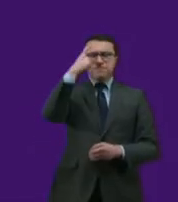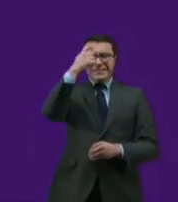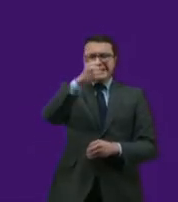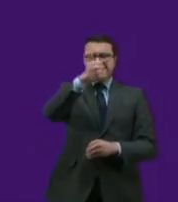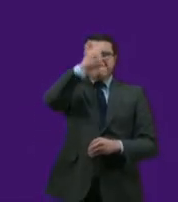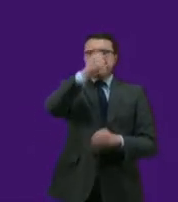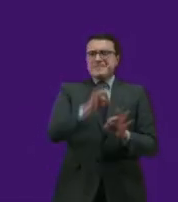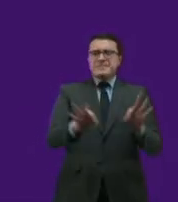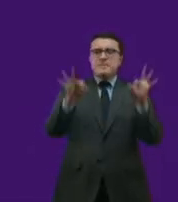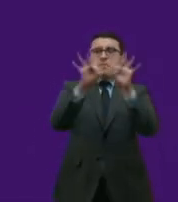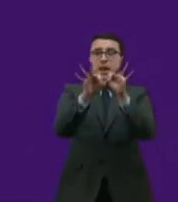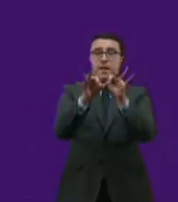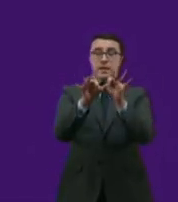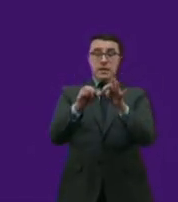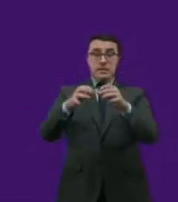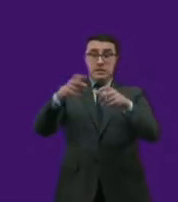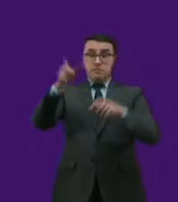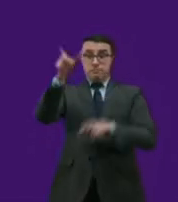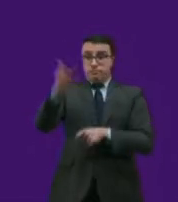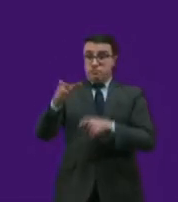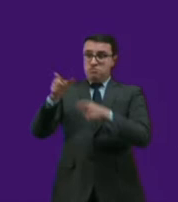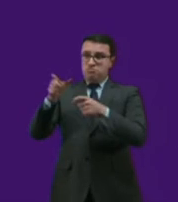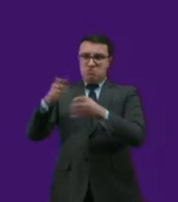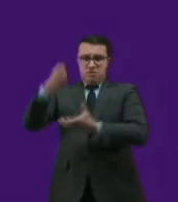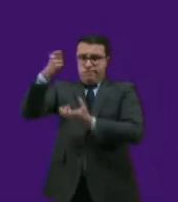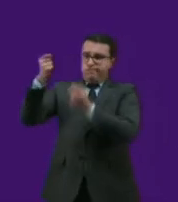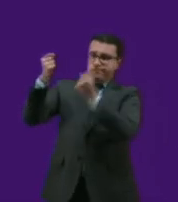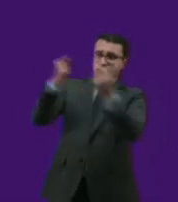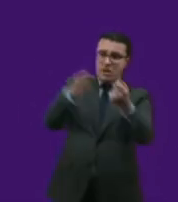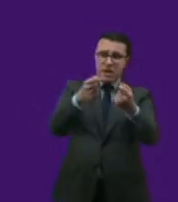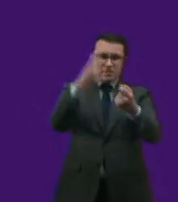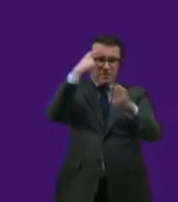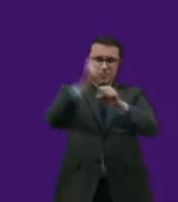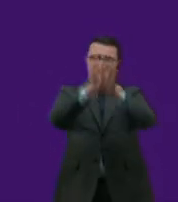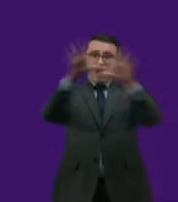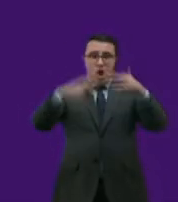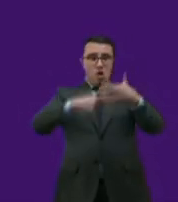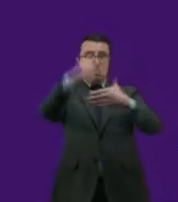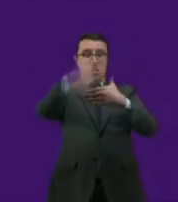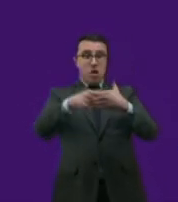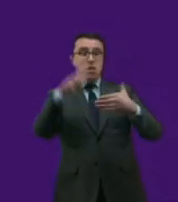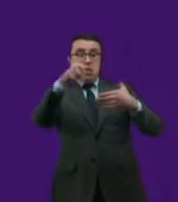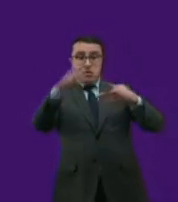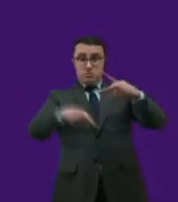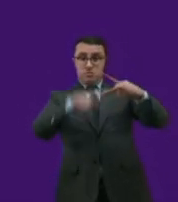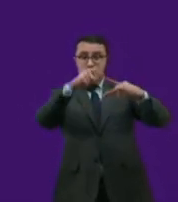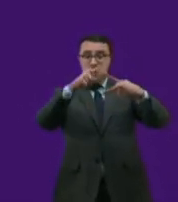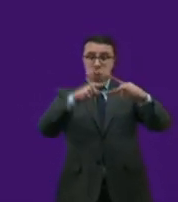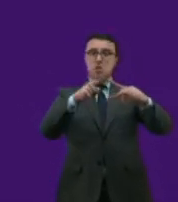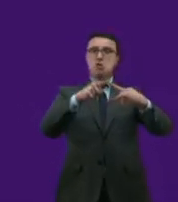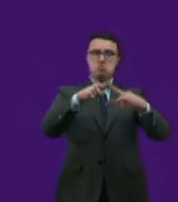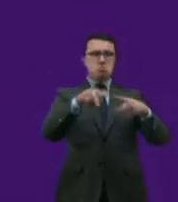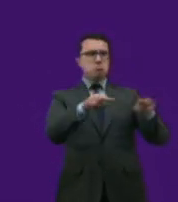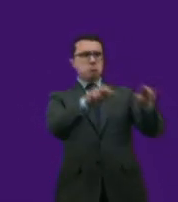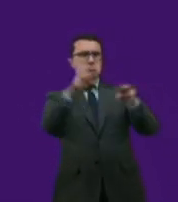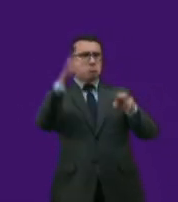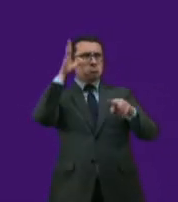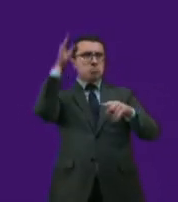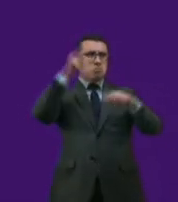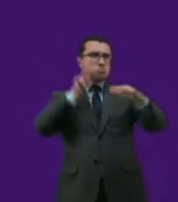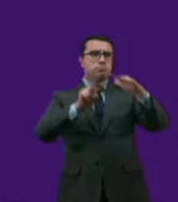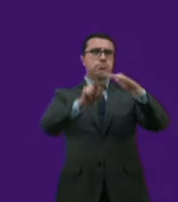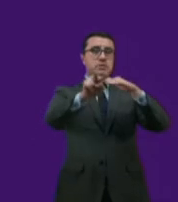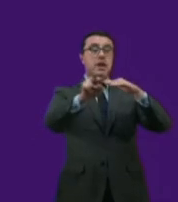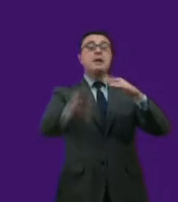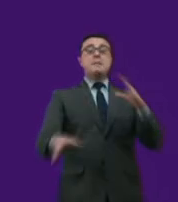inversionista tenga claro y diga, aquí hay un proyecto en el cual no solo voy a tener unos buenos panoramas, sino que le